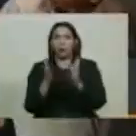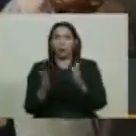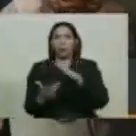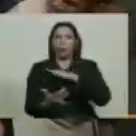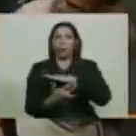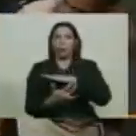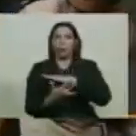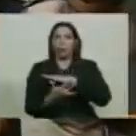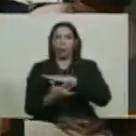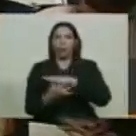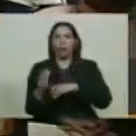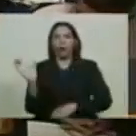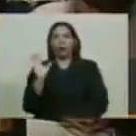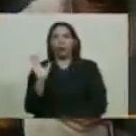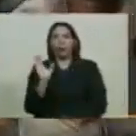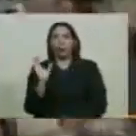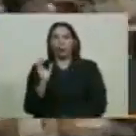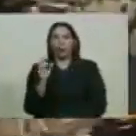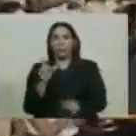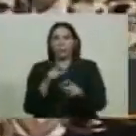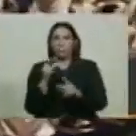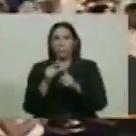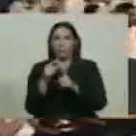del Distrito Capital.